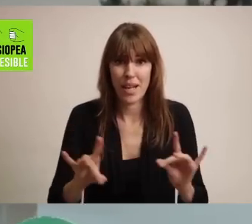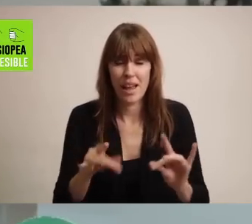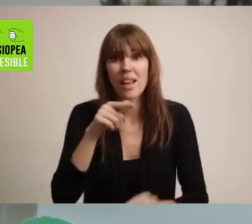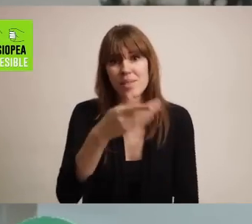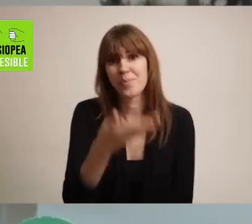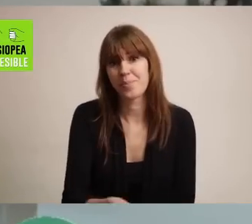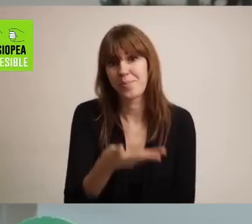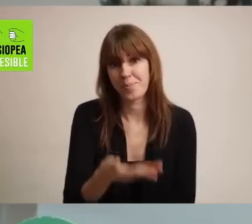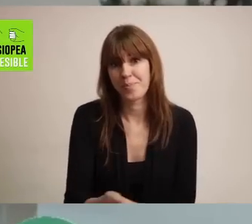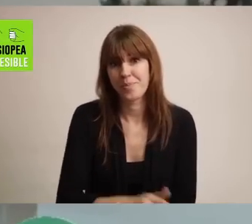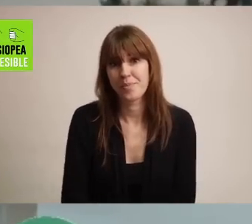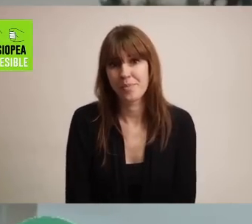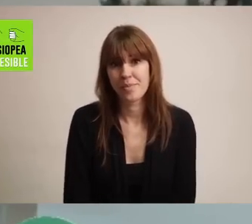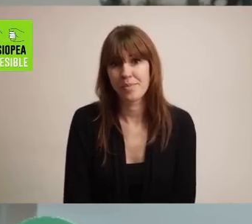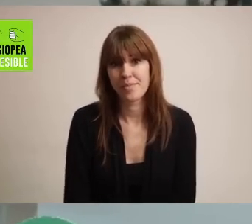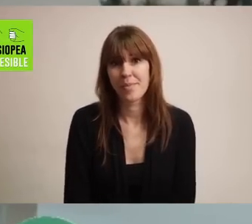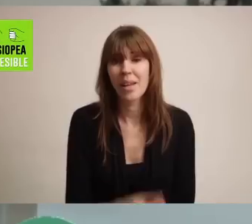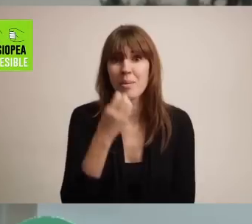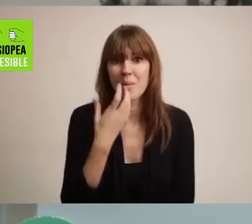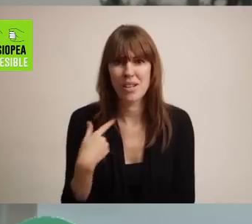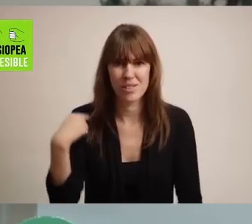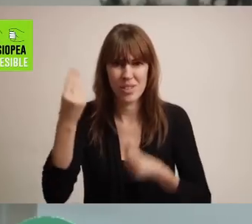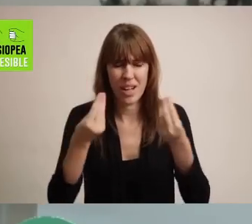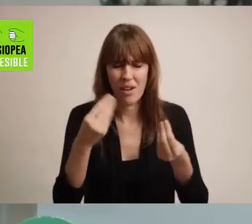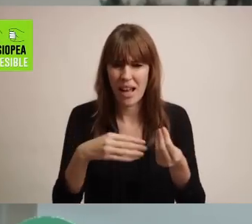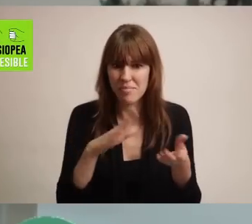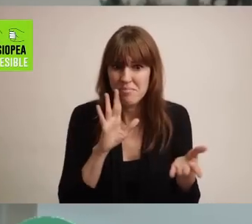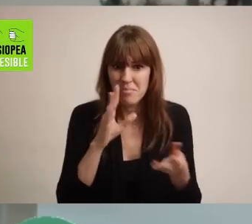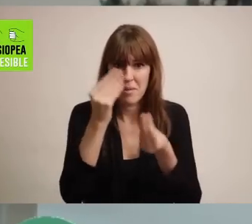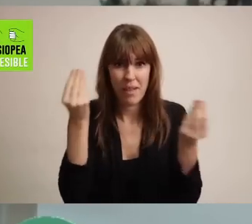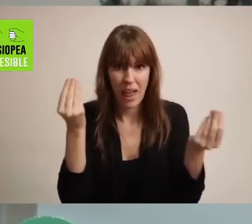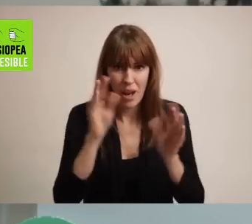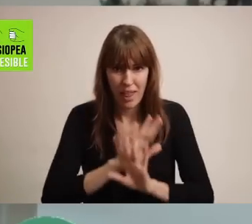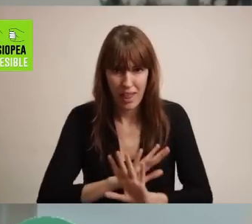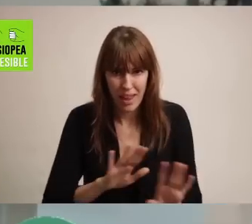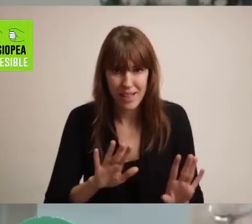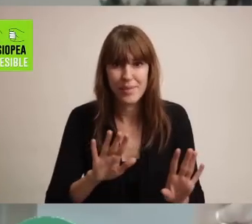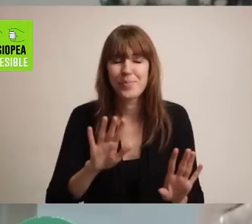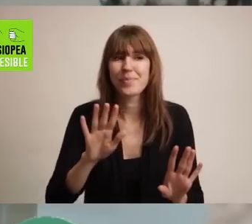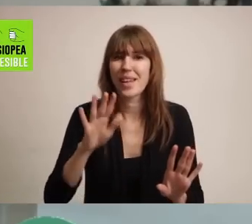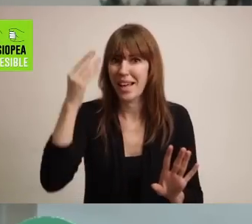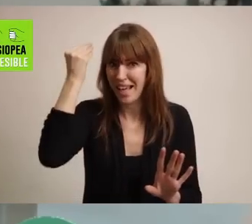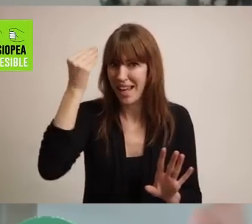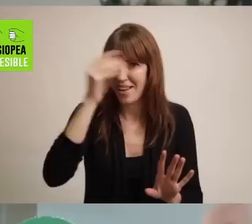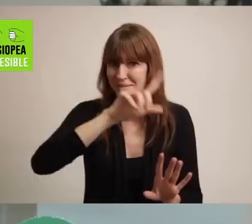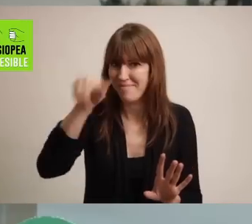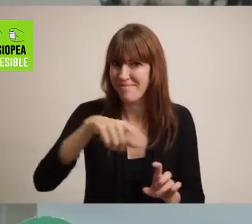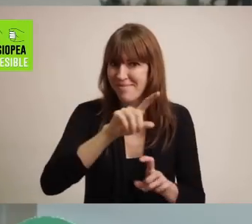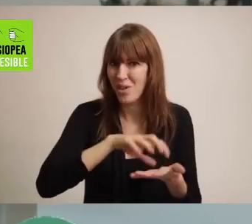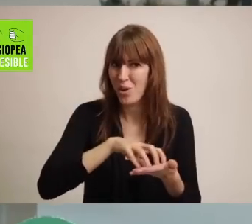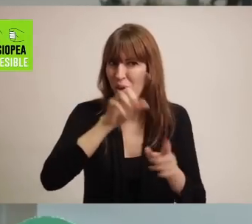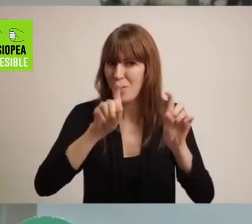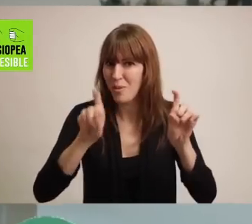Y eso es lo más importante. Bueno, creo que no se me haya olvidado nada. Imagino que surgirán preguntas y ya iré